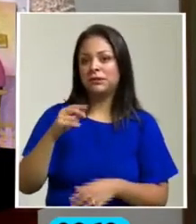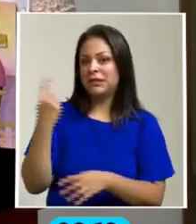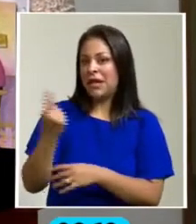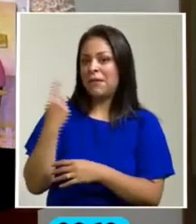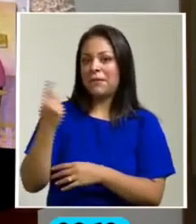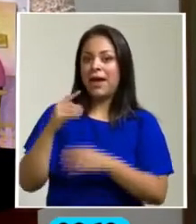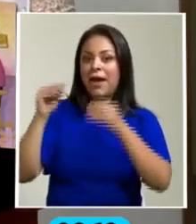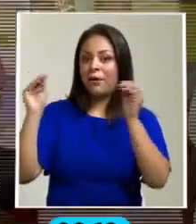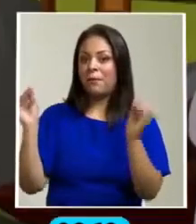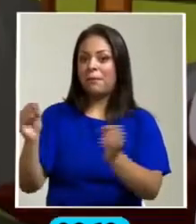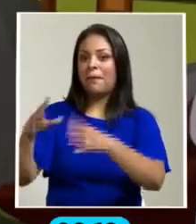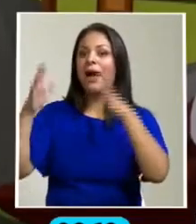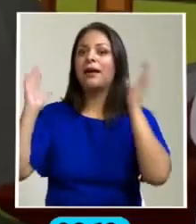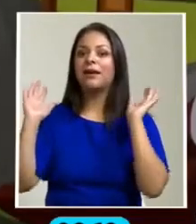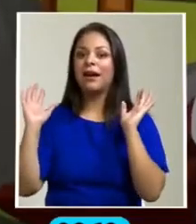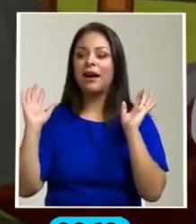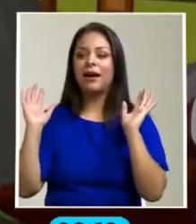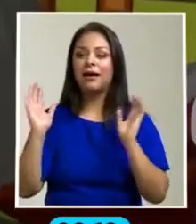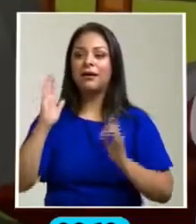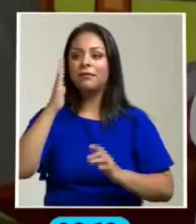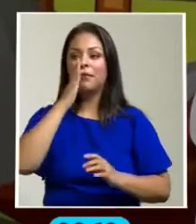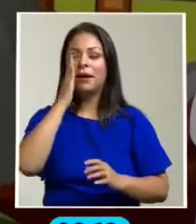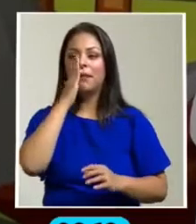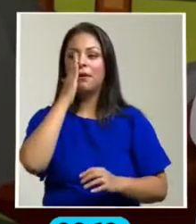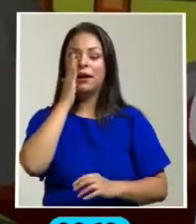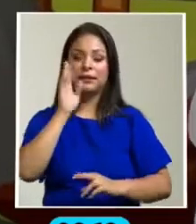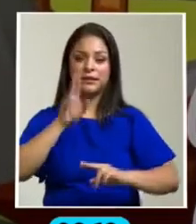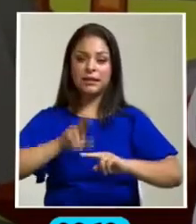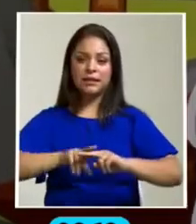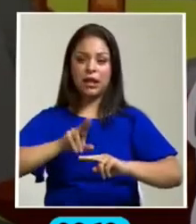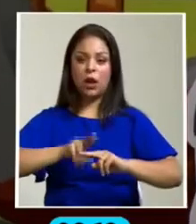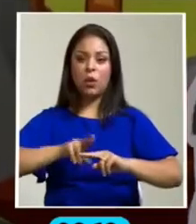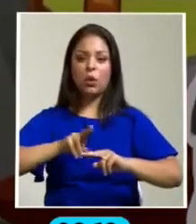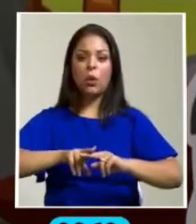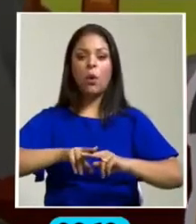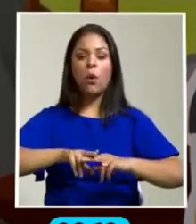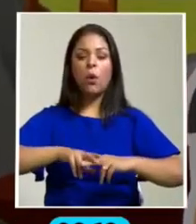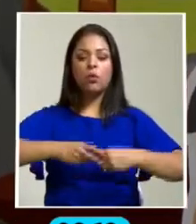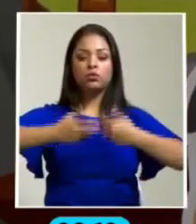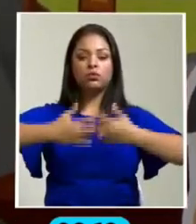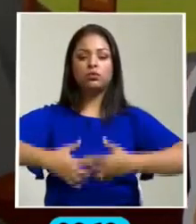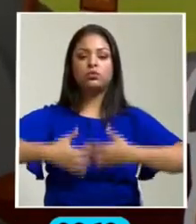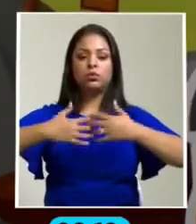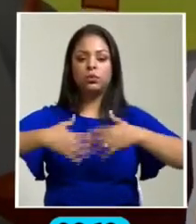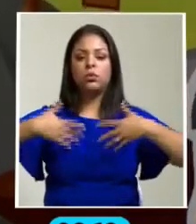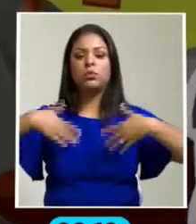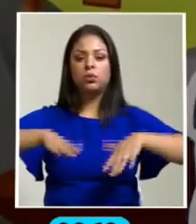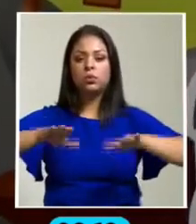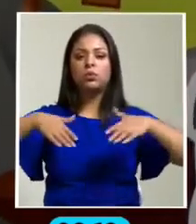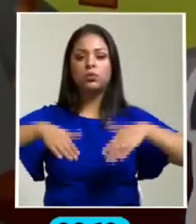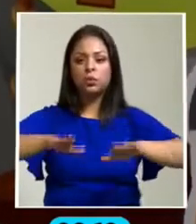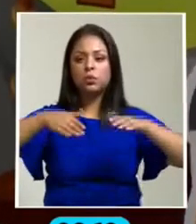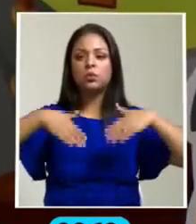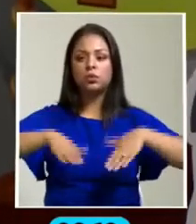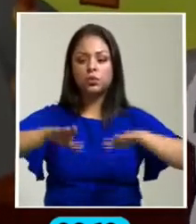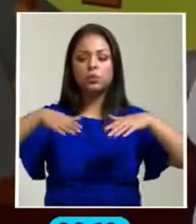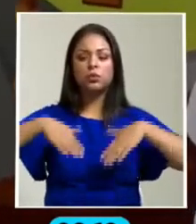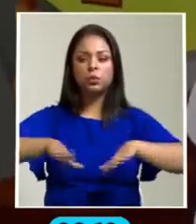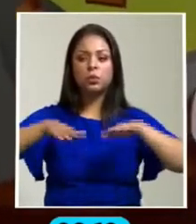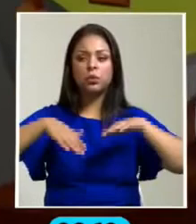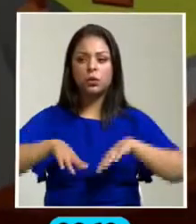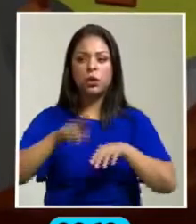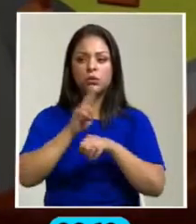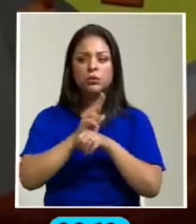que comparten, se sentó en la máquina de coser utilizando puntadas